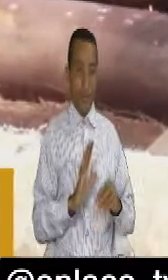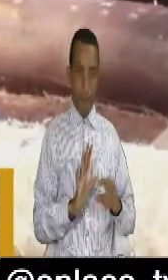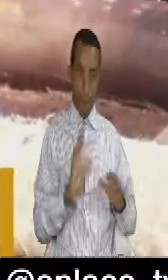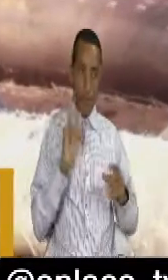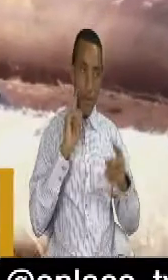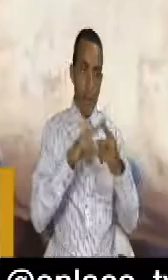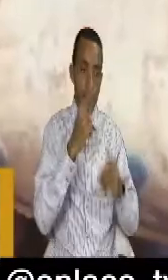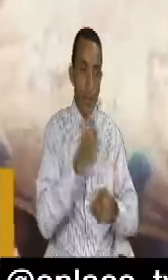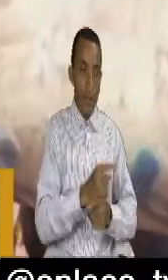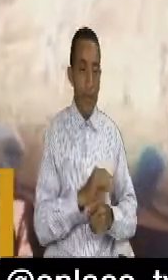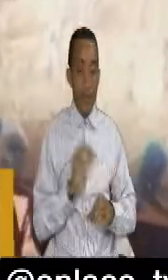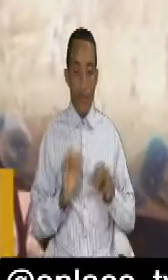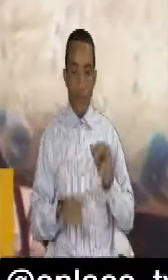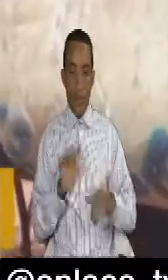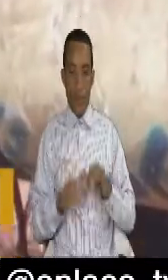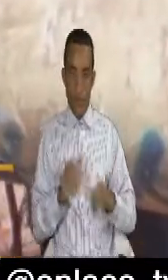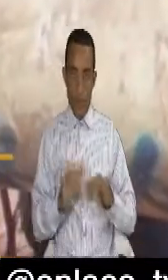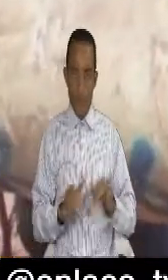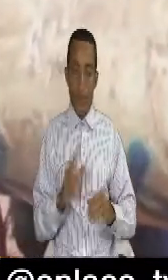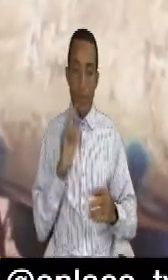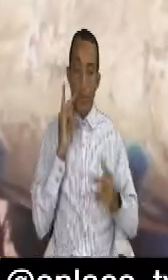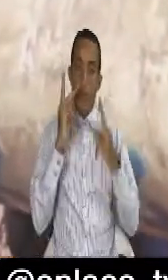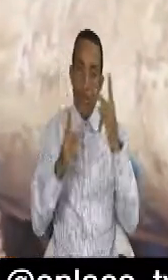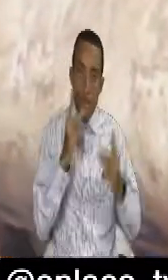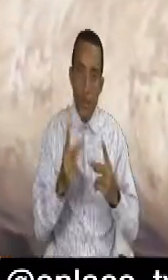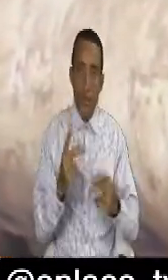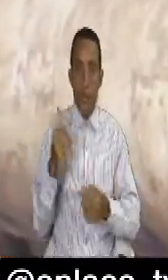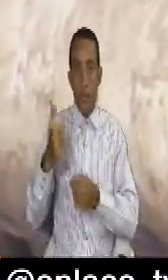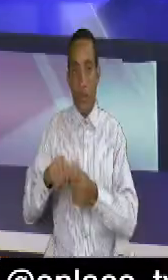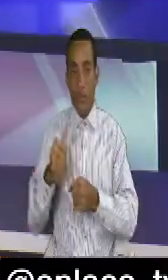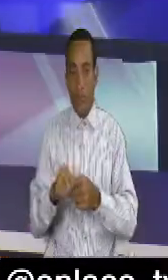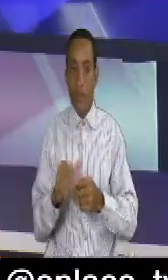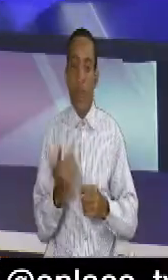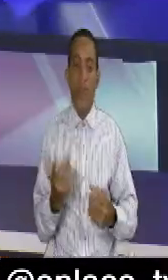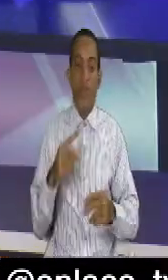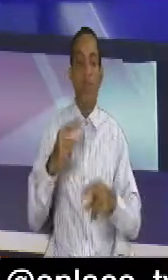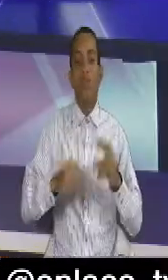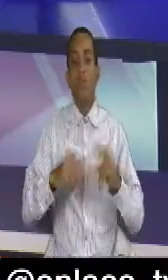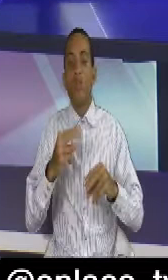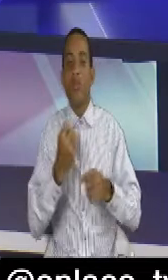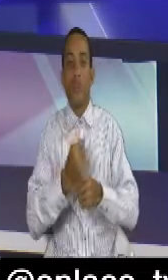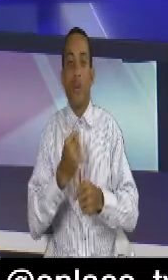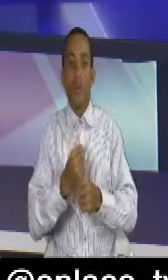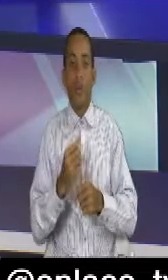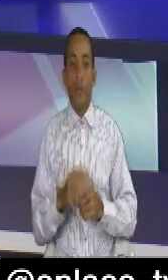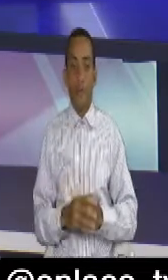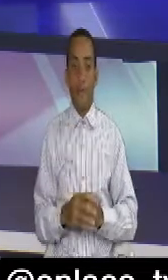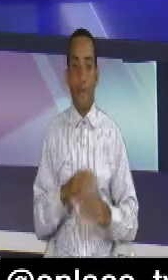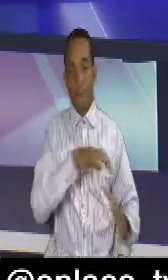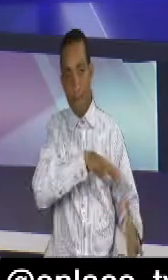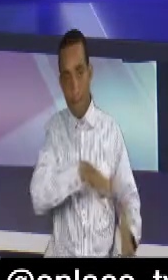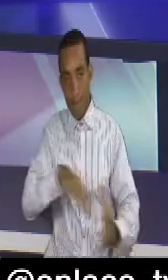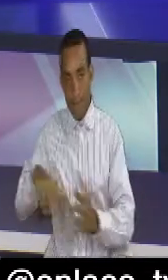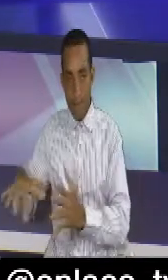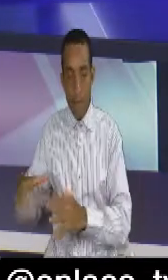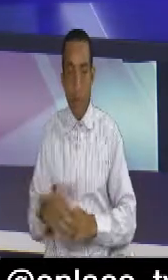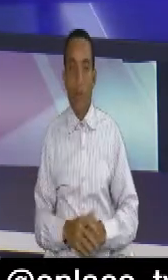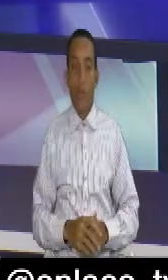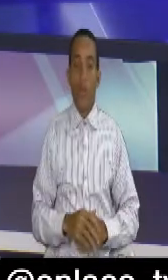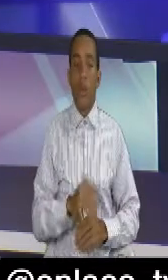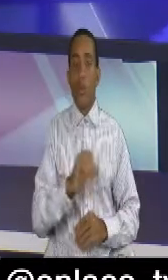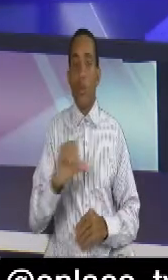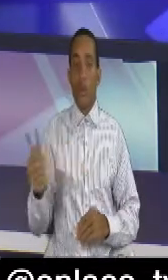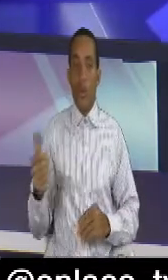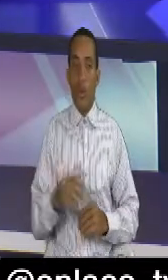Ecopetrol lideraron la visita técnica a los trabajos. En otro campo informativo, se abrió convocatoria para